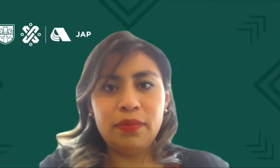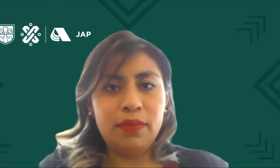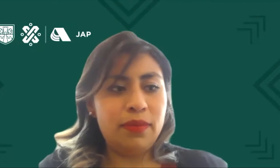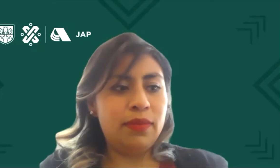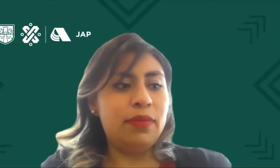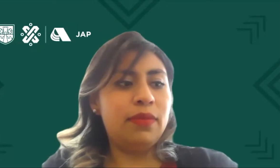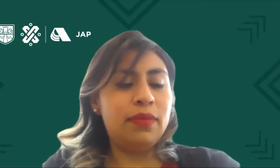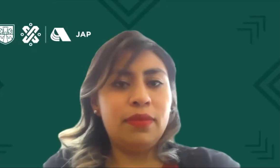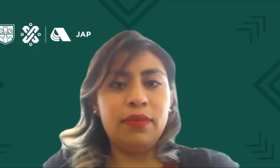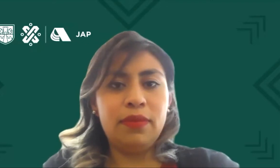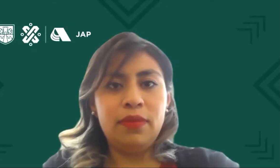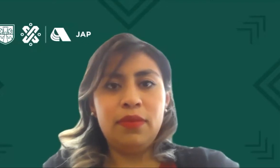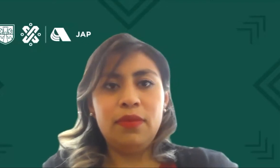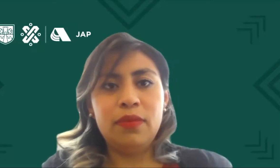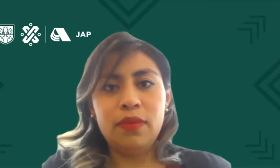Gracias.